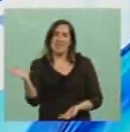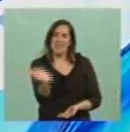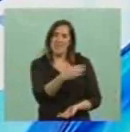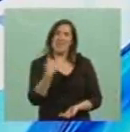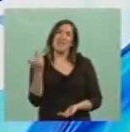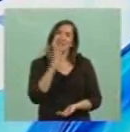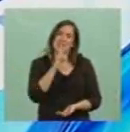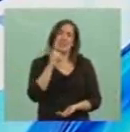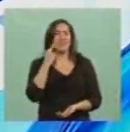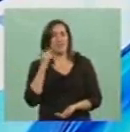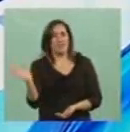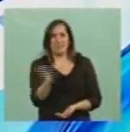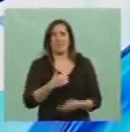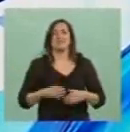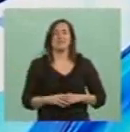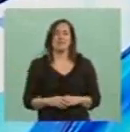a todos y a todas.